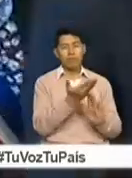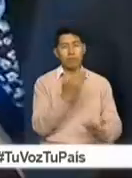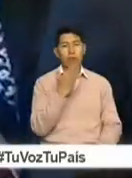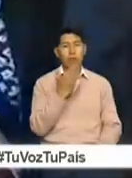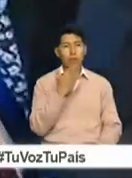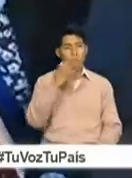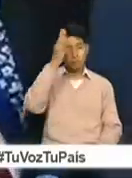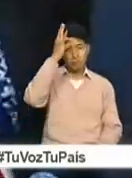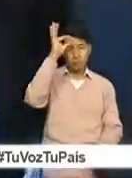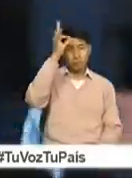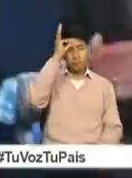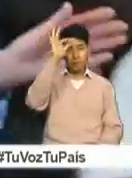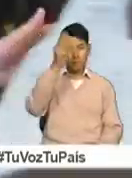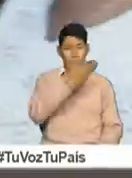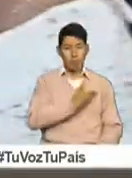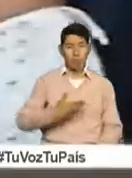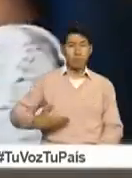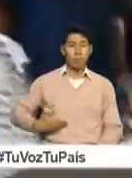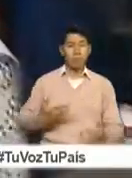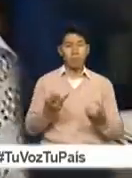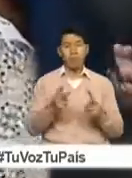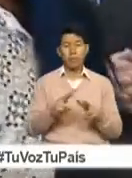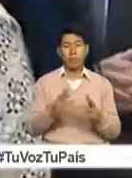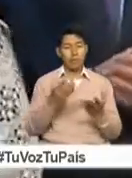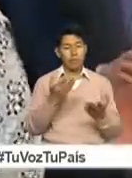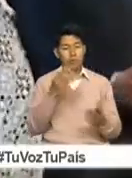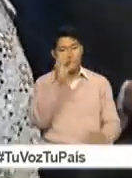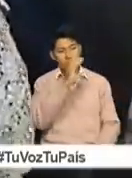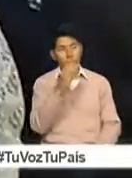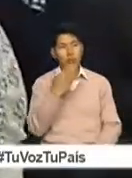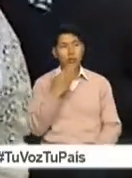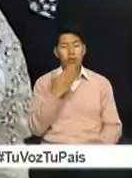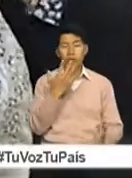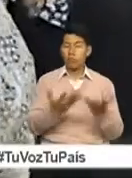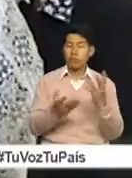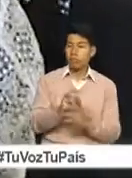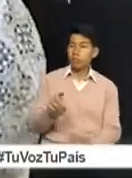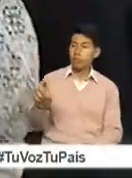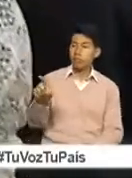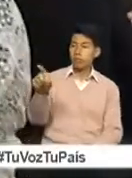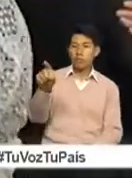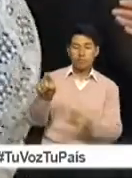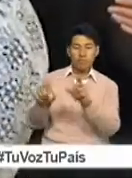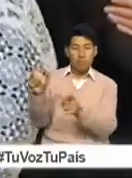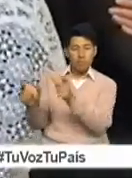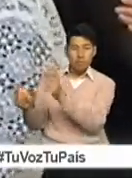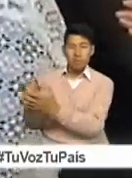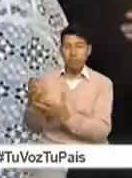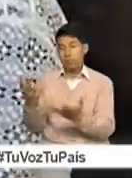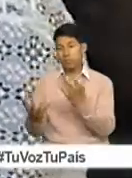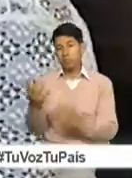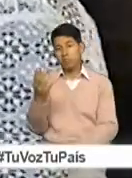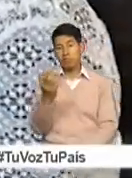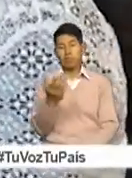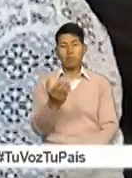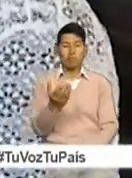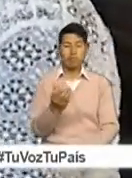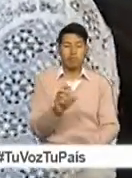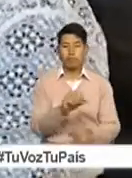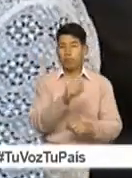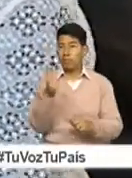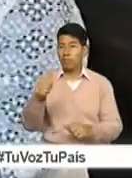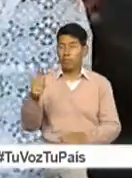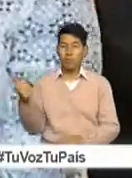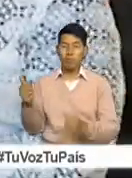avanzar en la acogida de refugiados según ha dicho no quiere ver a ningún inmigrante por las calles antes de final de año la decisión incluye